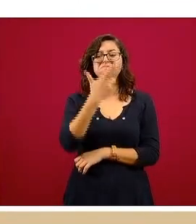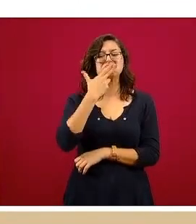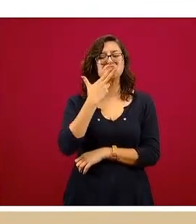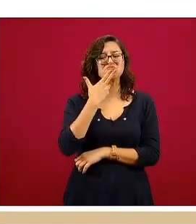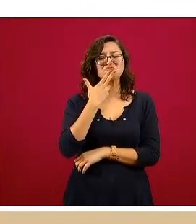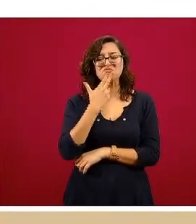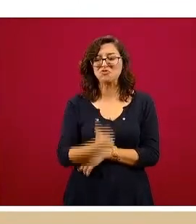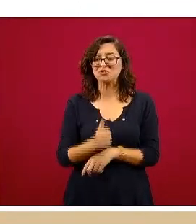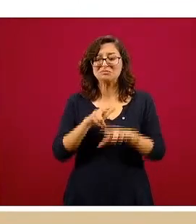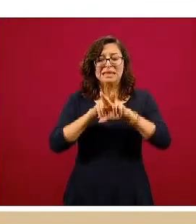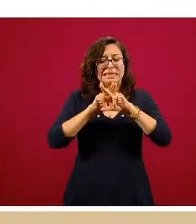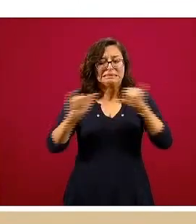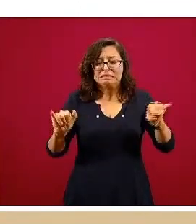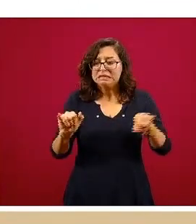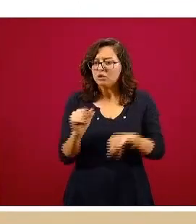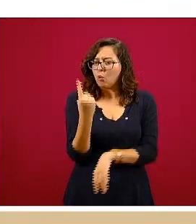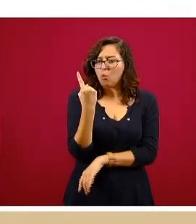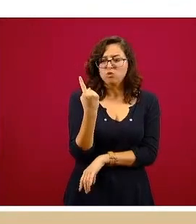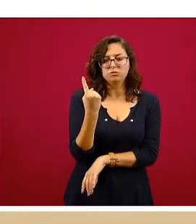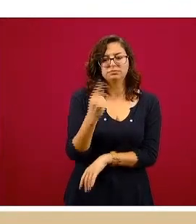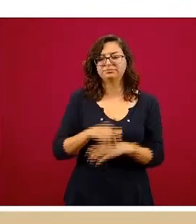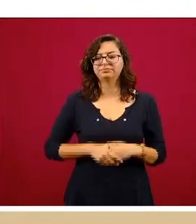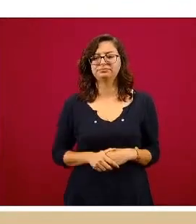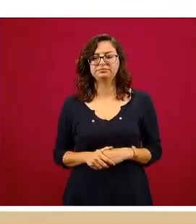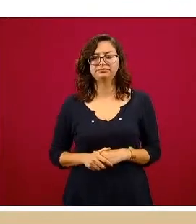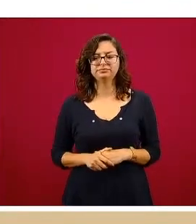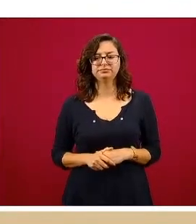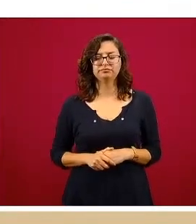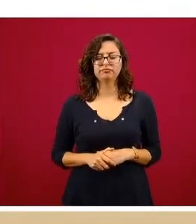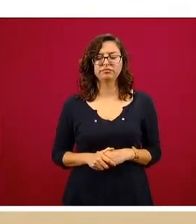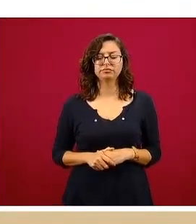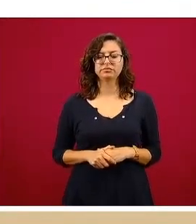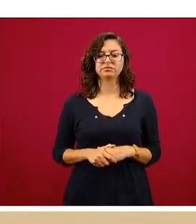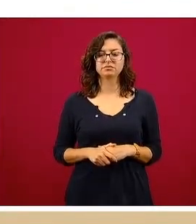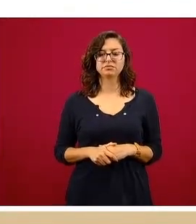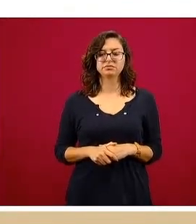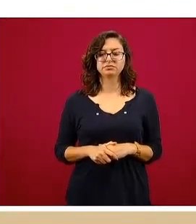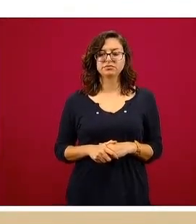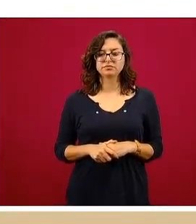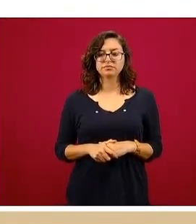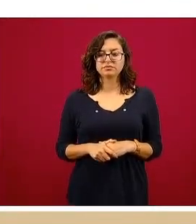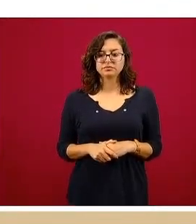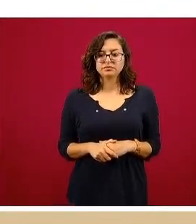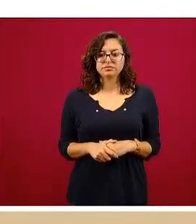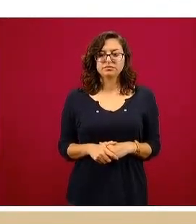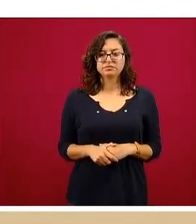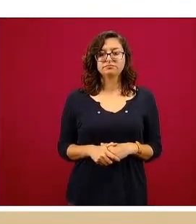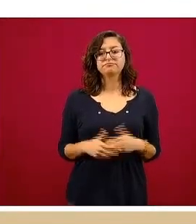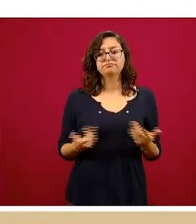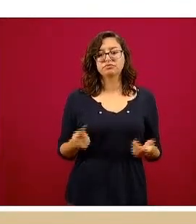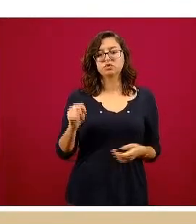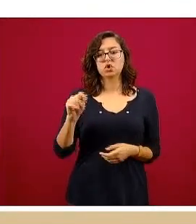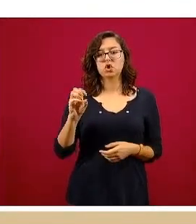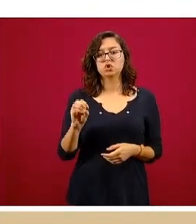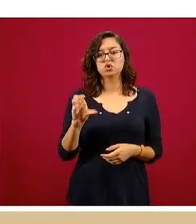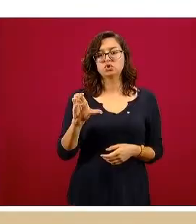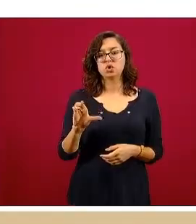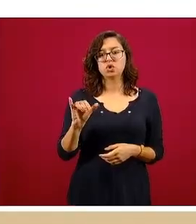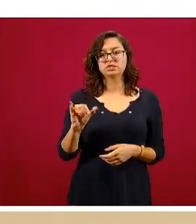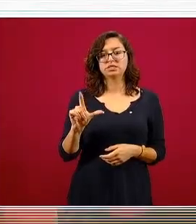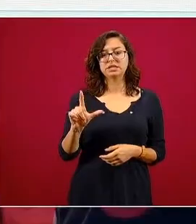mostró ningún beneficio clínico. Ese es el resultado que tenemos con el